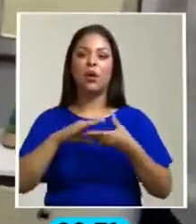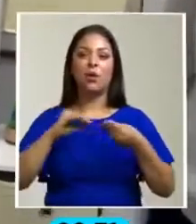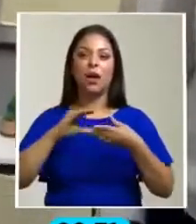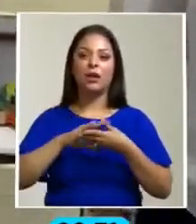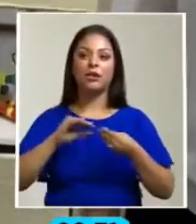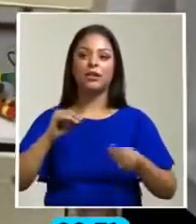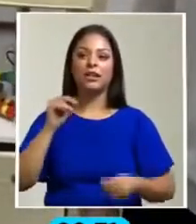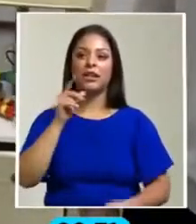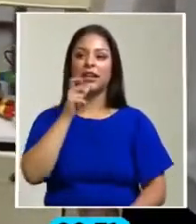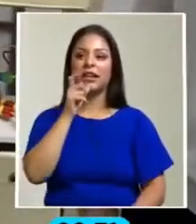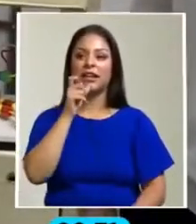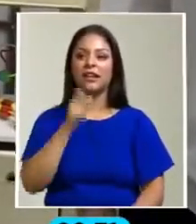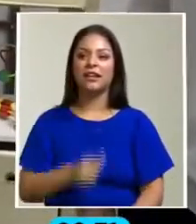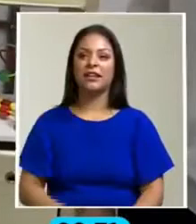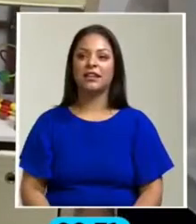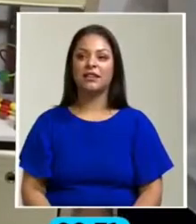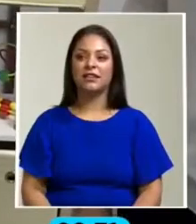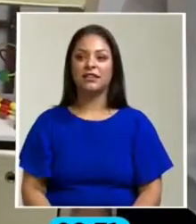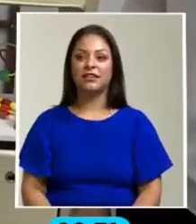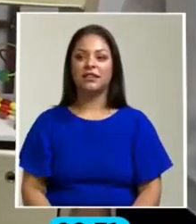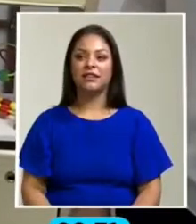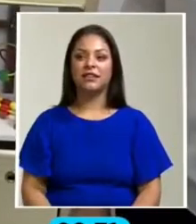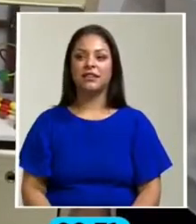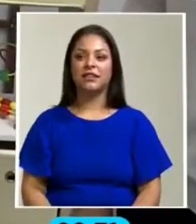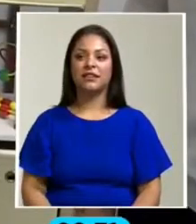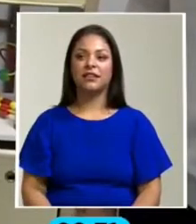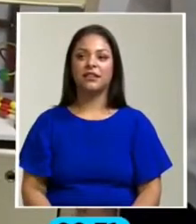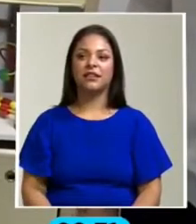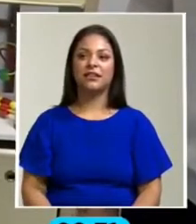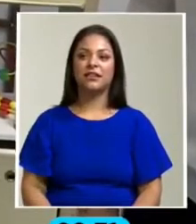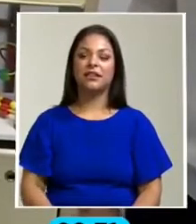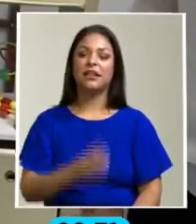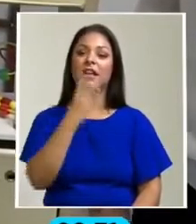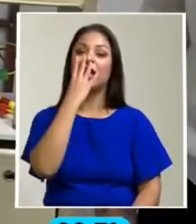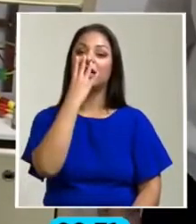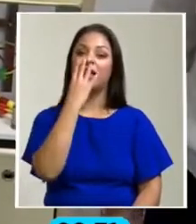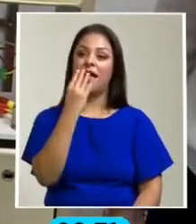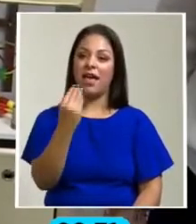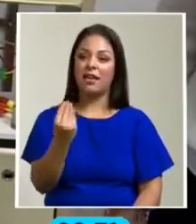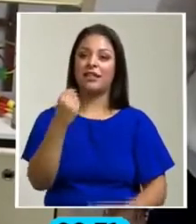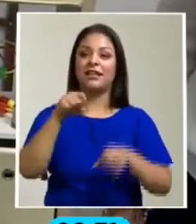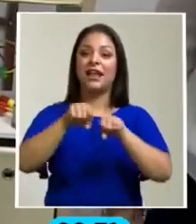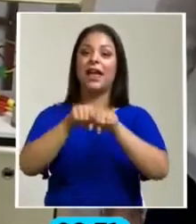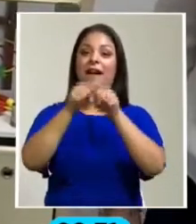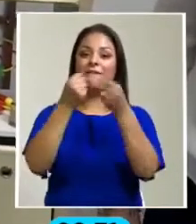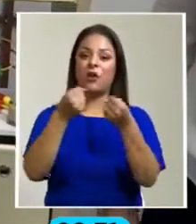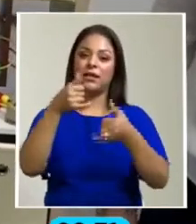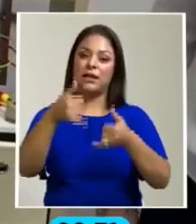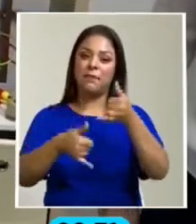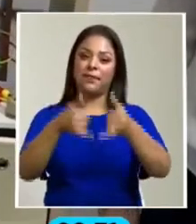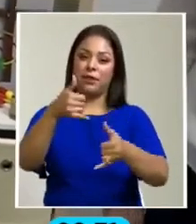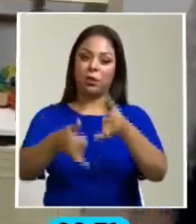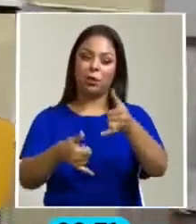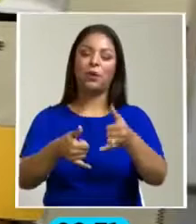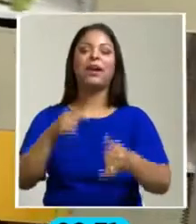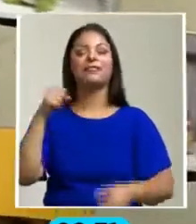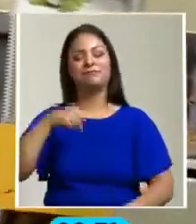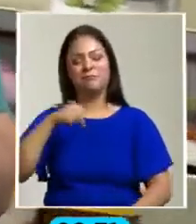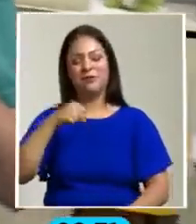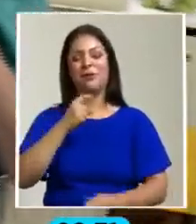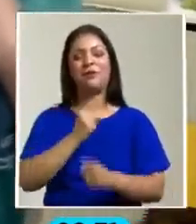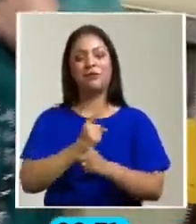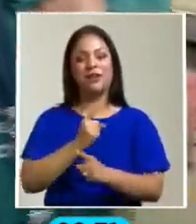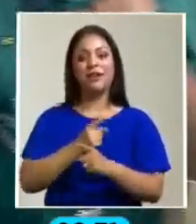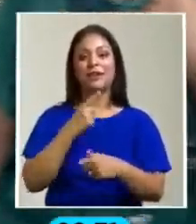La danta. Que la danta se le clavió el zapatito al tacón. Sí, muy bien. Entonces yo creo que Sofi, niños y